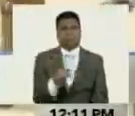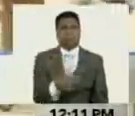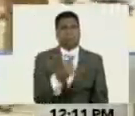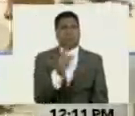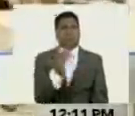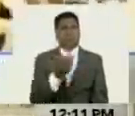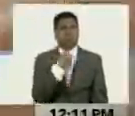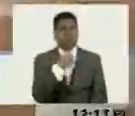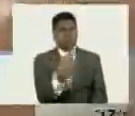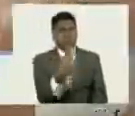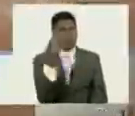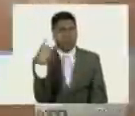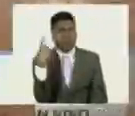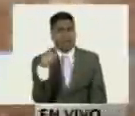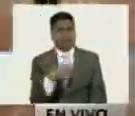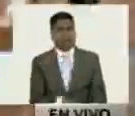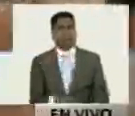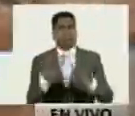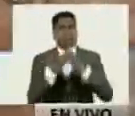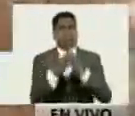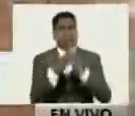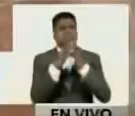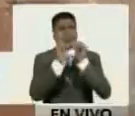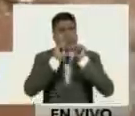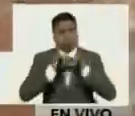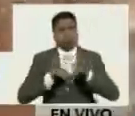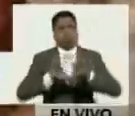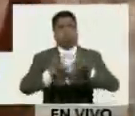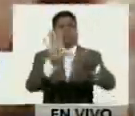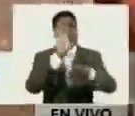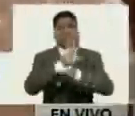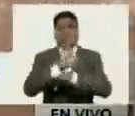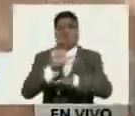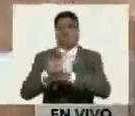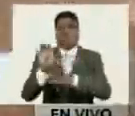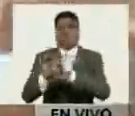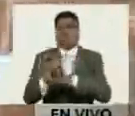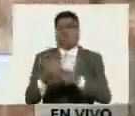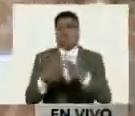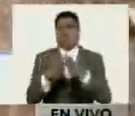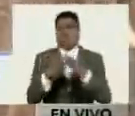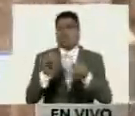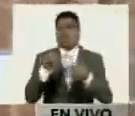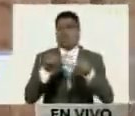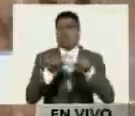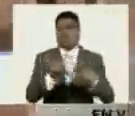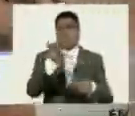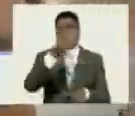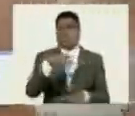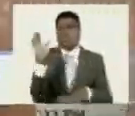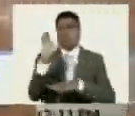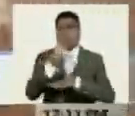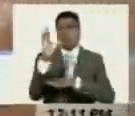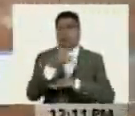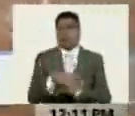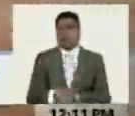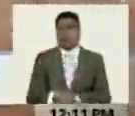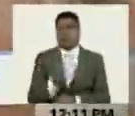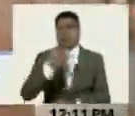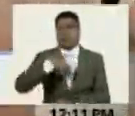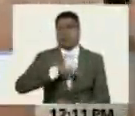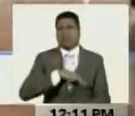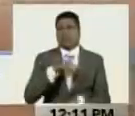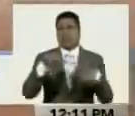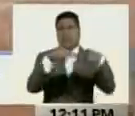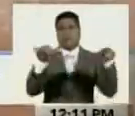bien lo has dicho, desplegado todo un dispositivo de seguridad y atención para los que nos quedamos en Caracas. Vamos a tener en